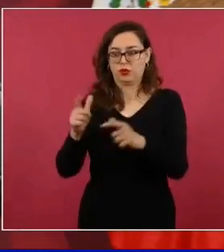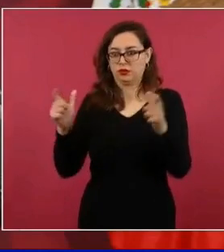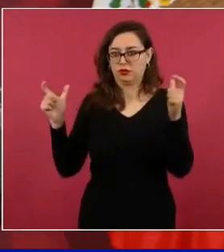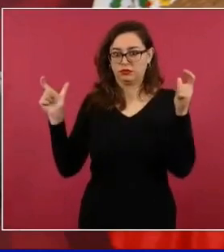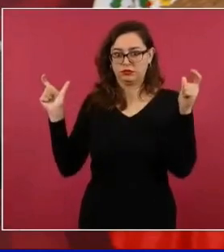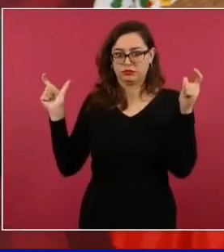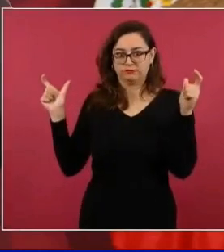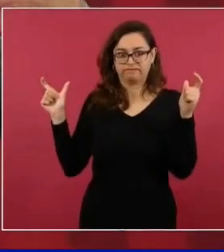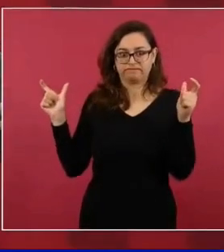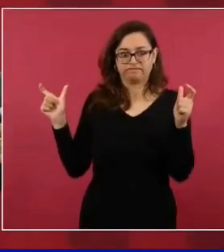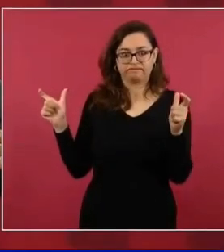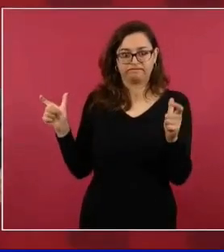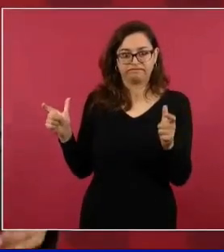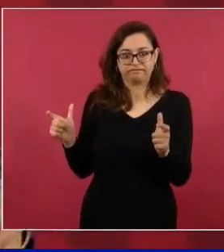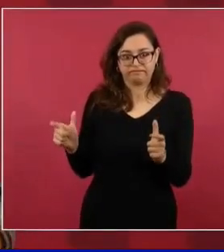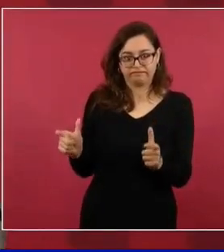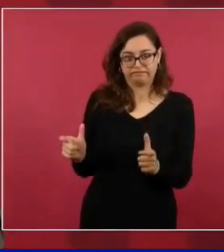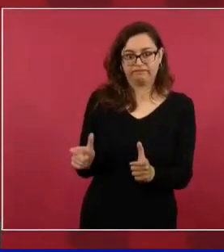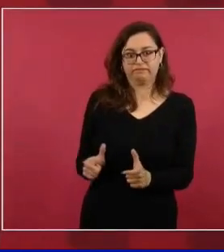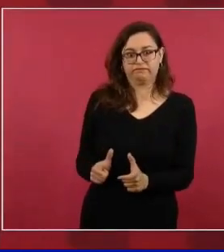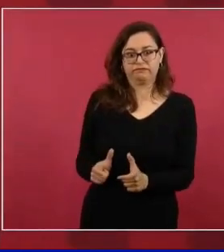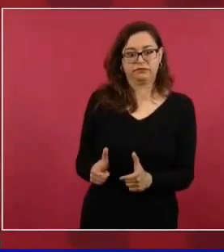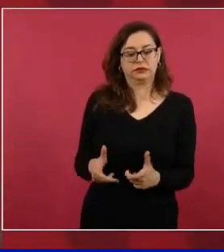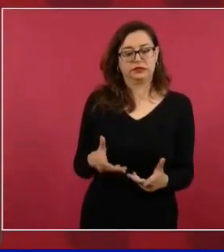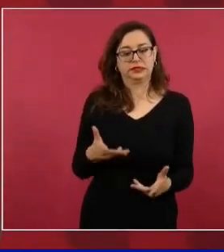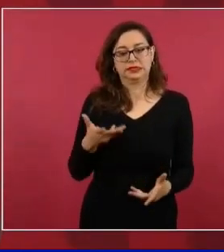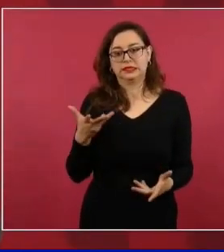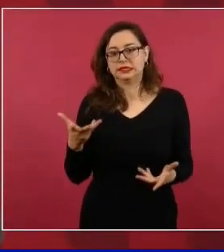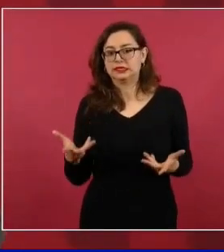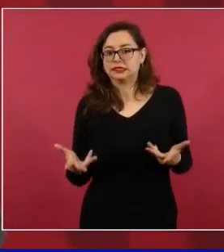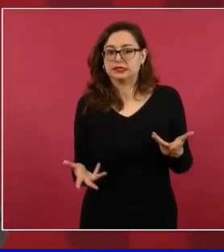pasa esa decisión